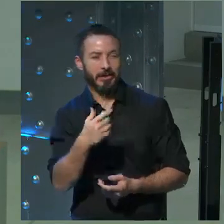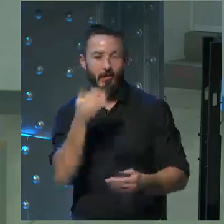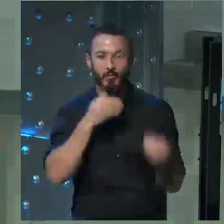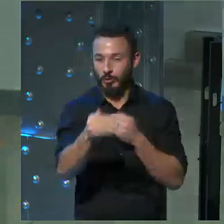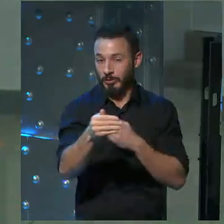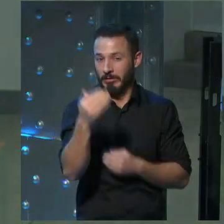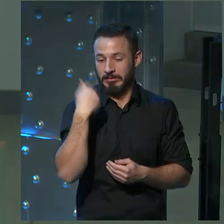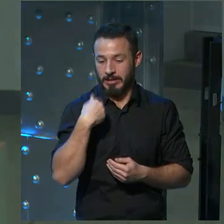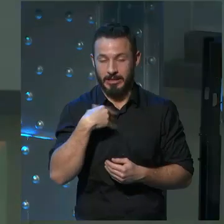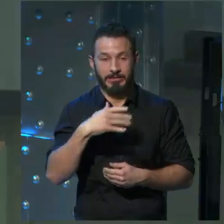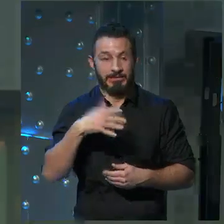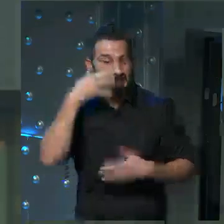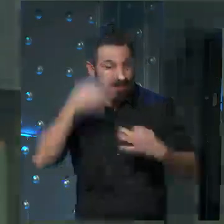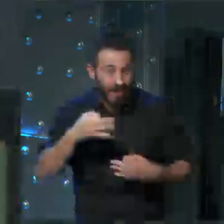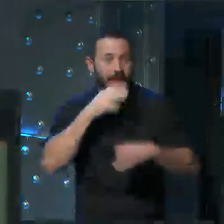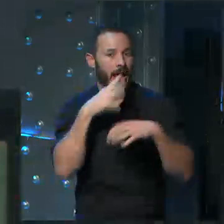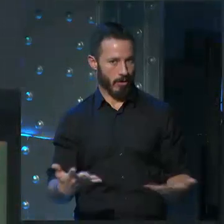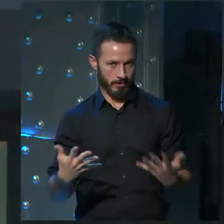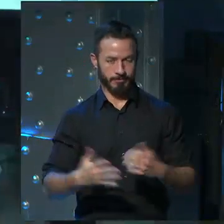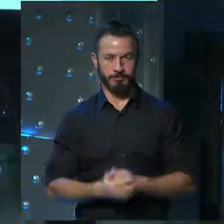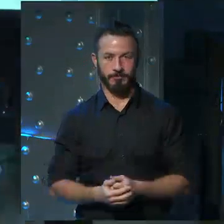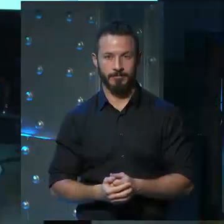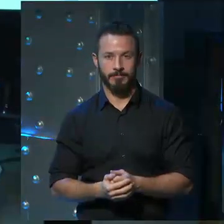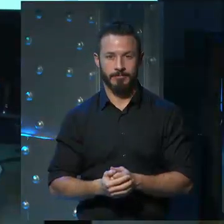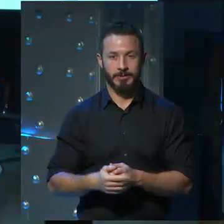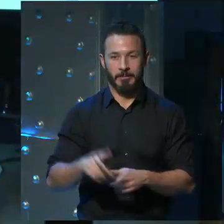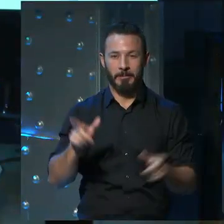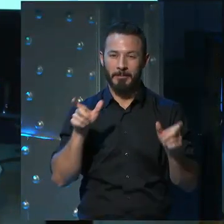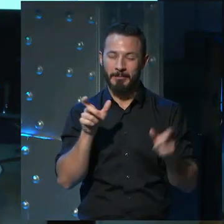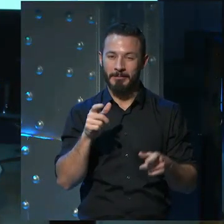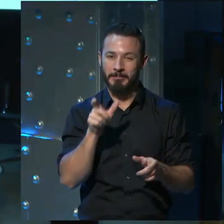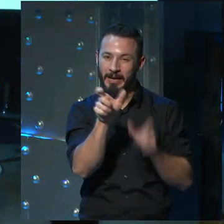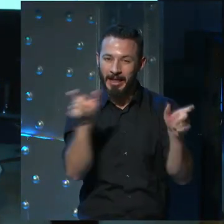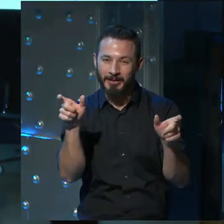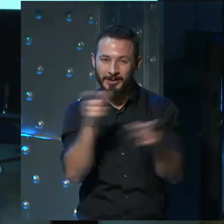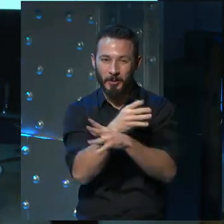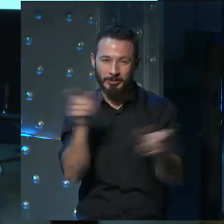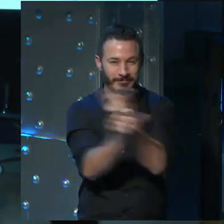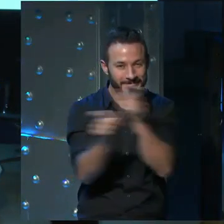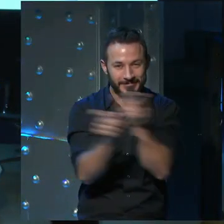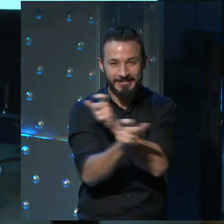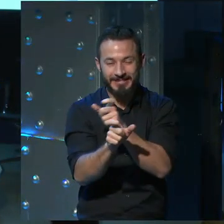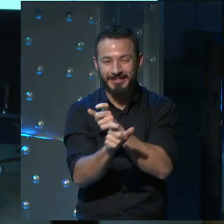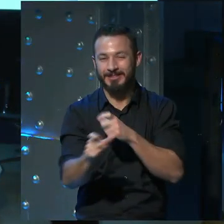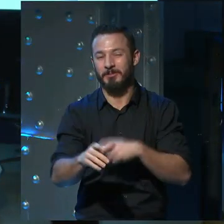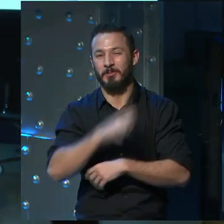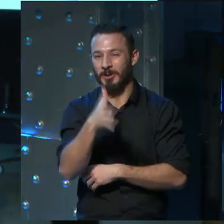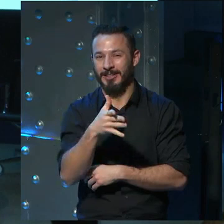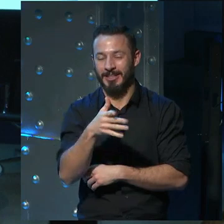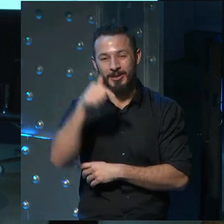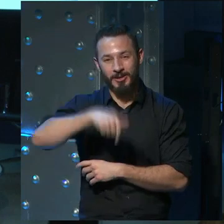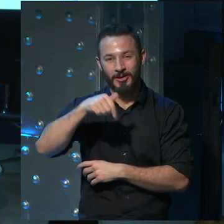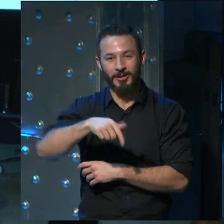futuro ya está aquí, es presente. Todo este juego de palabras responde realmente a lo que hoy vamos a